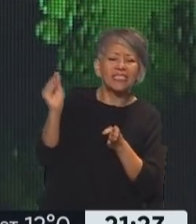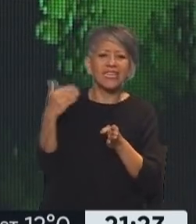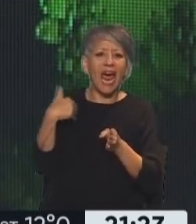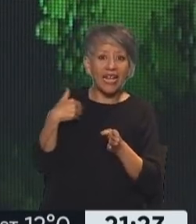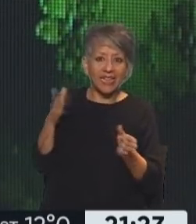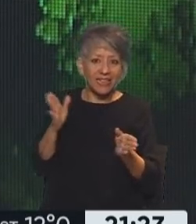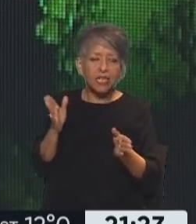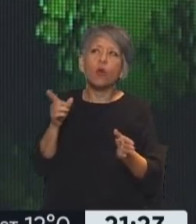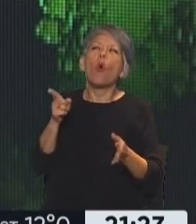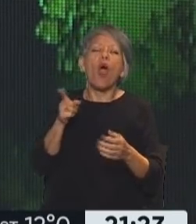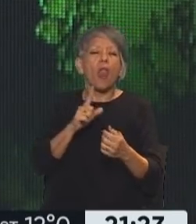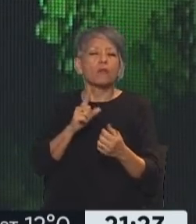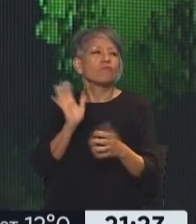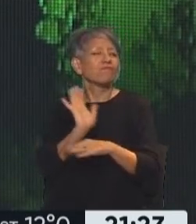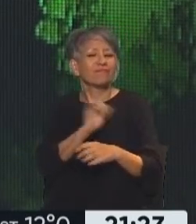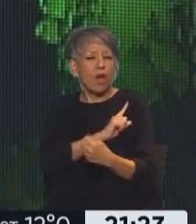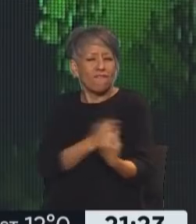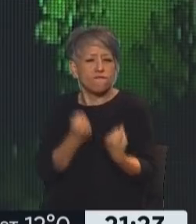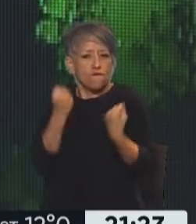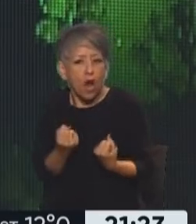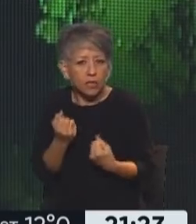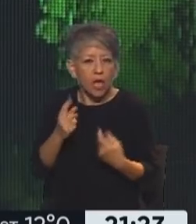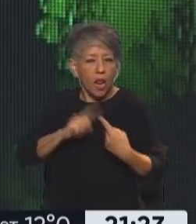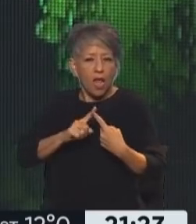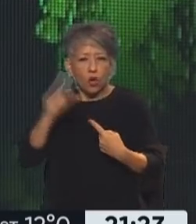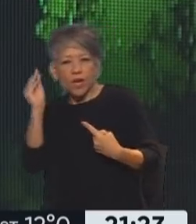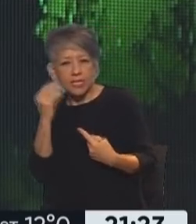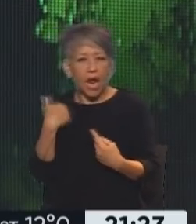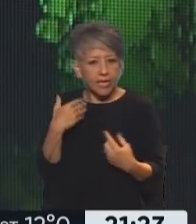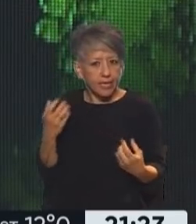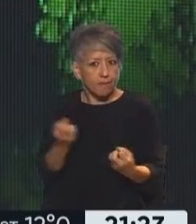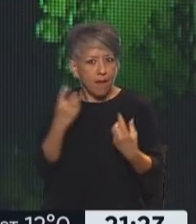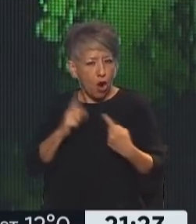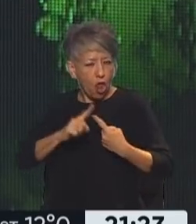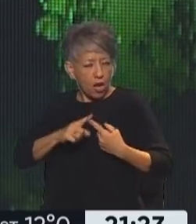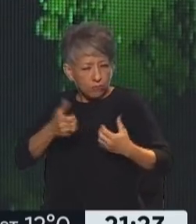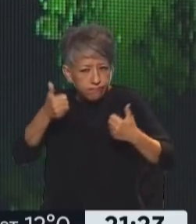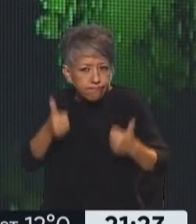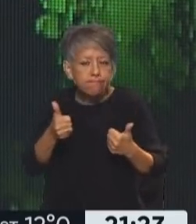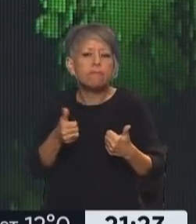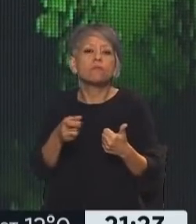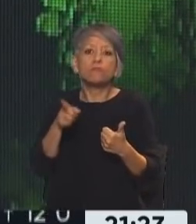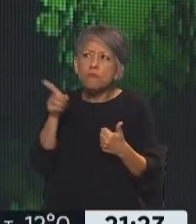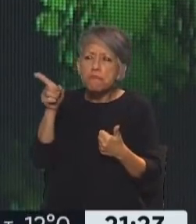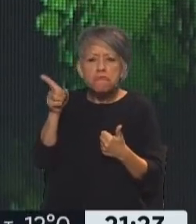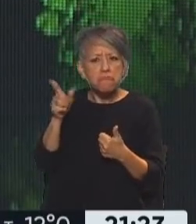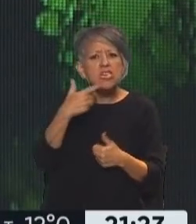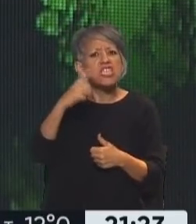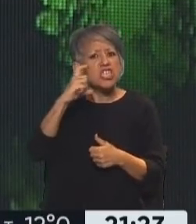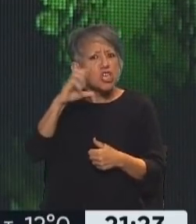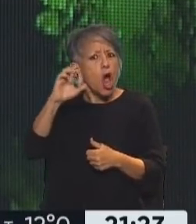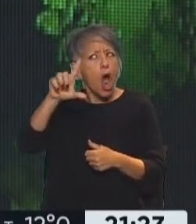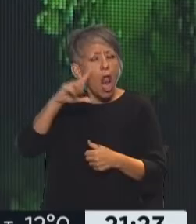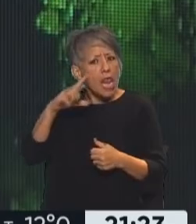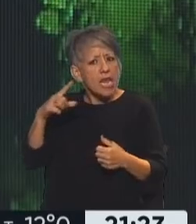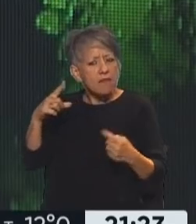Argentina, o mejor dicho, reforzar, ¿no? La relación entre estos dos países latinoamericanos ha sido muy productiva, ¿sí? Como vuelvo